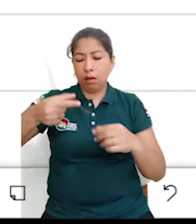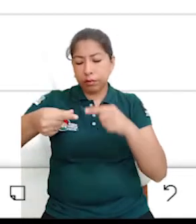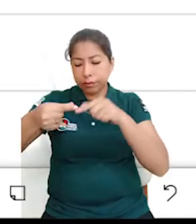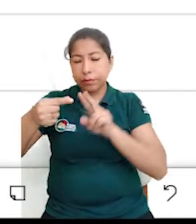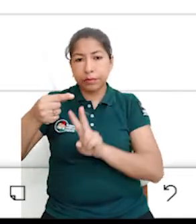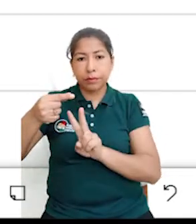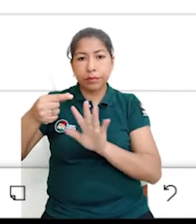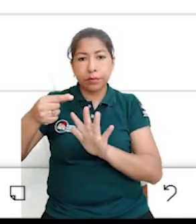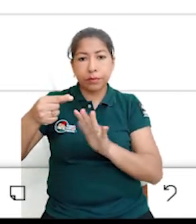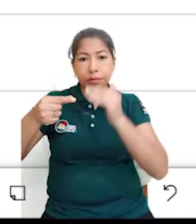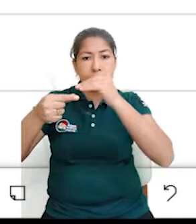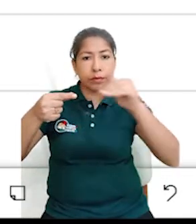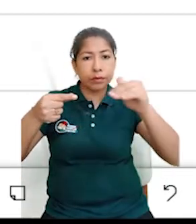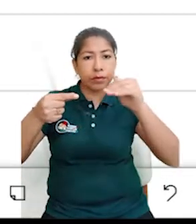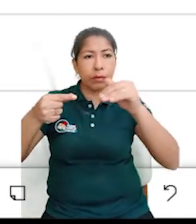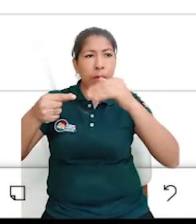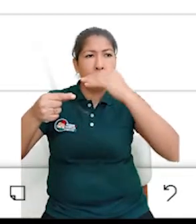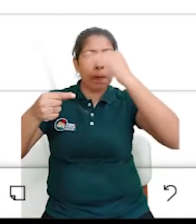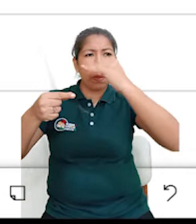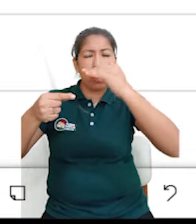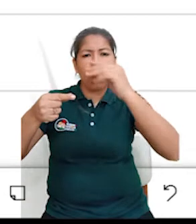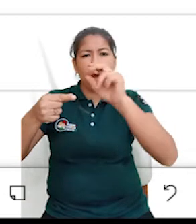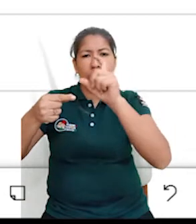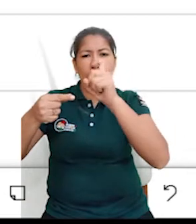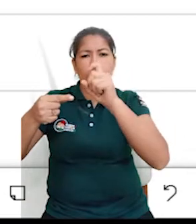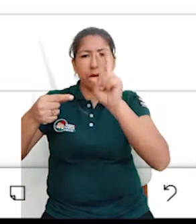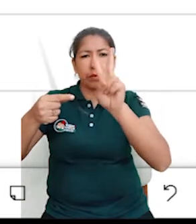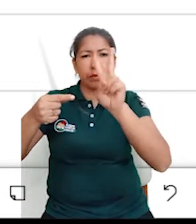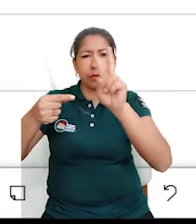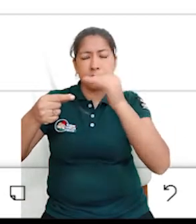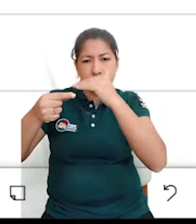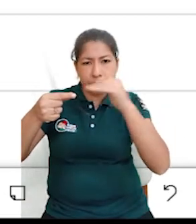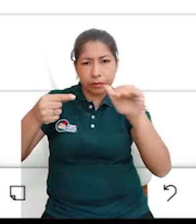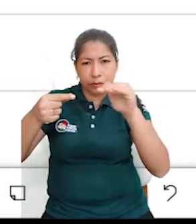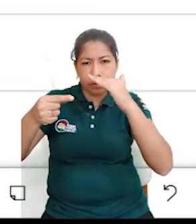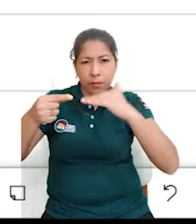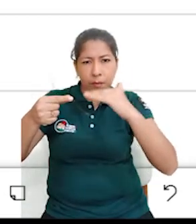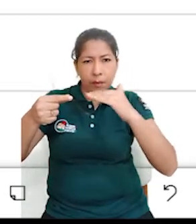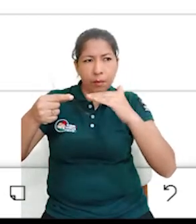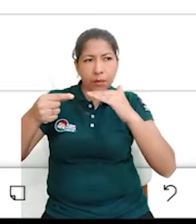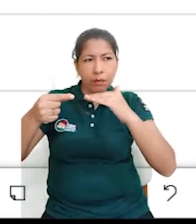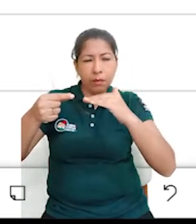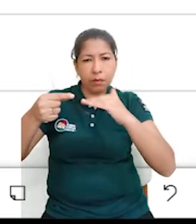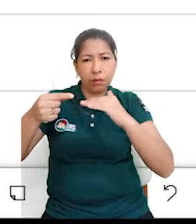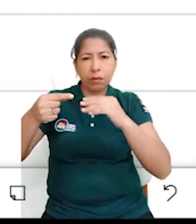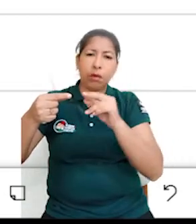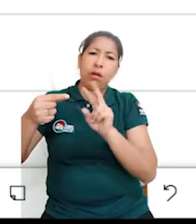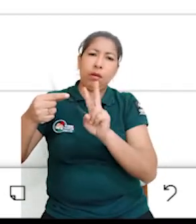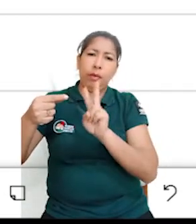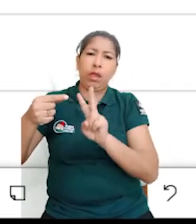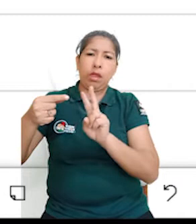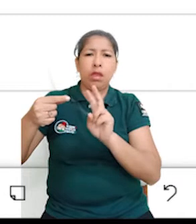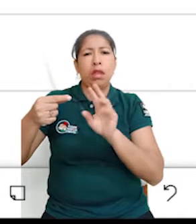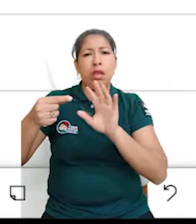numerador que contendrá x al cuadrado, mientras que en nuestro denominador el segundo argumento, que